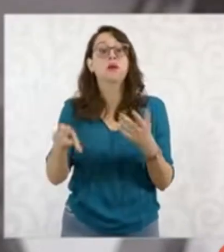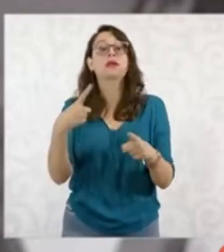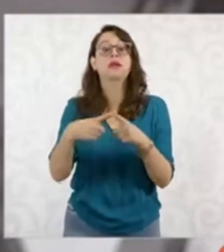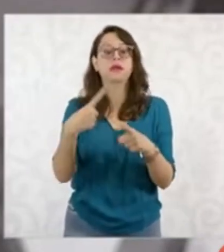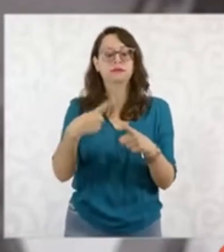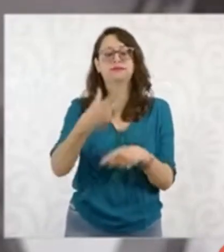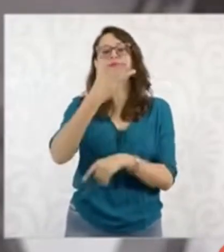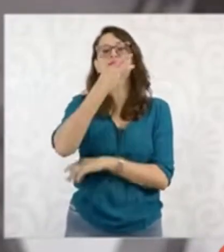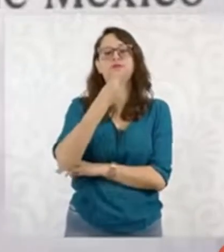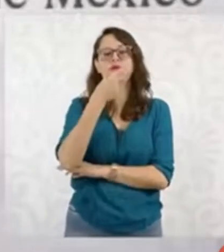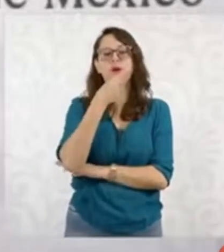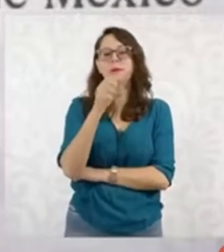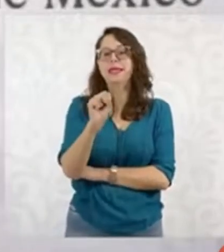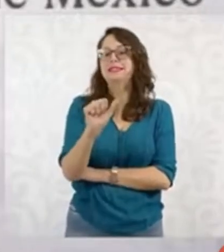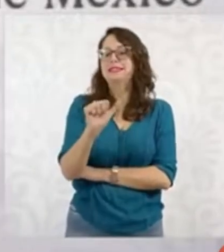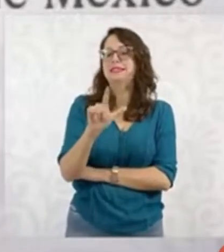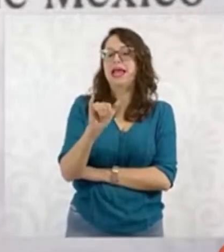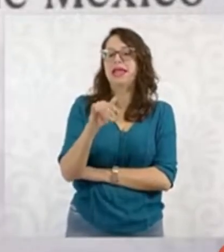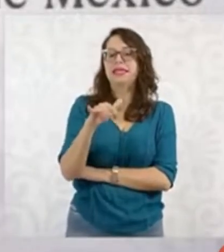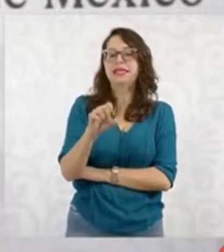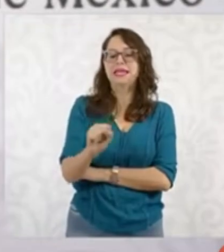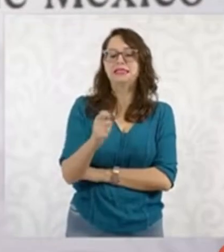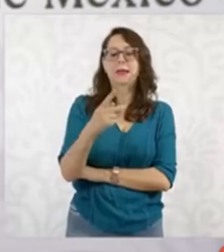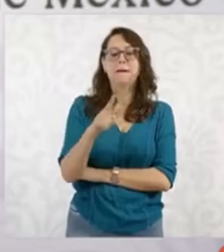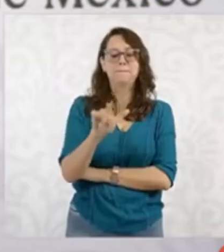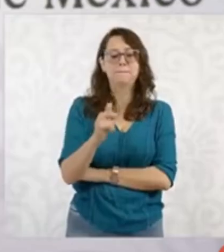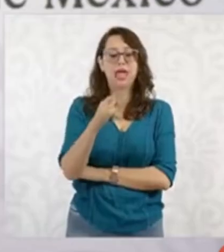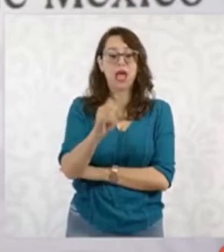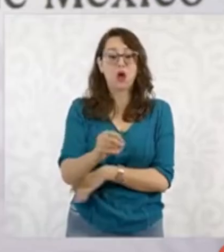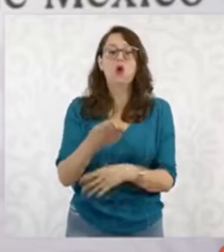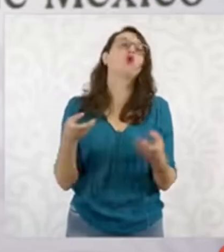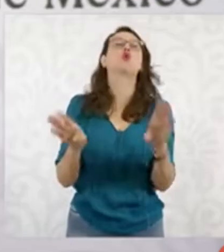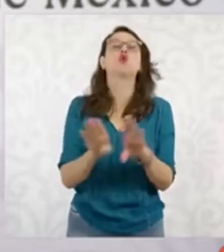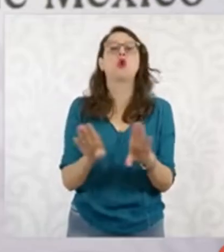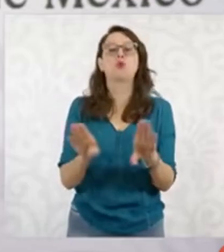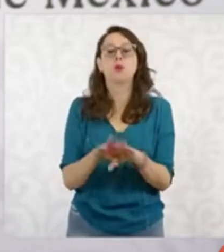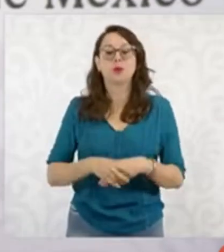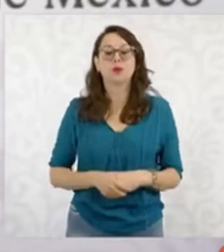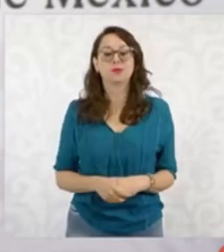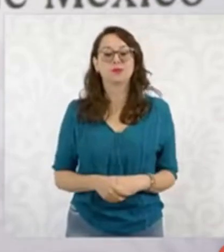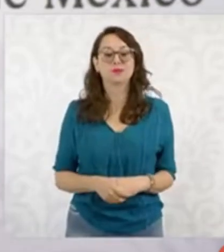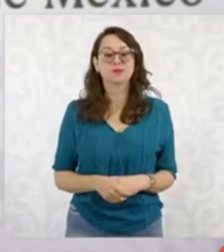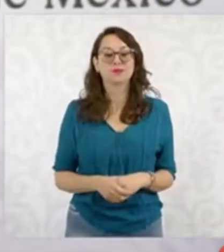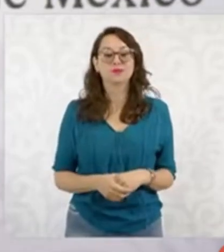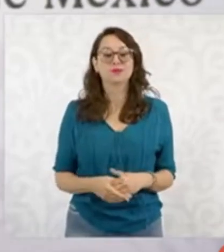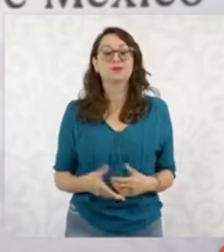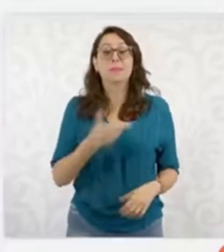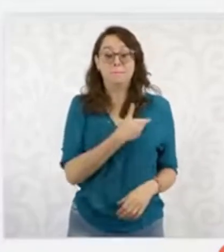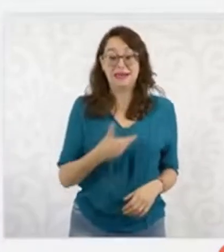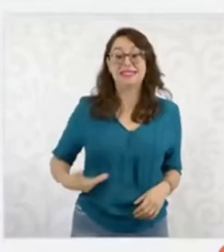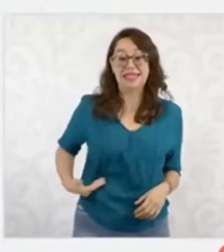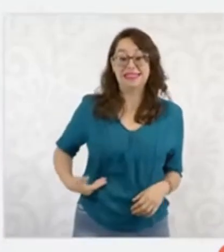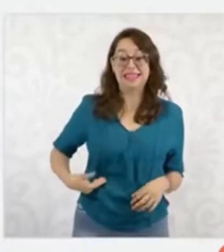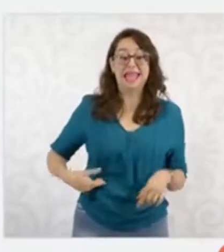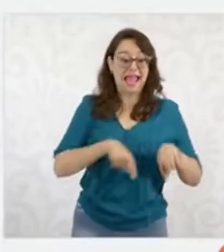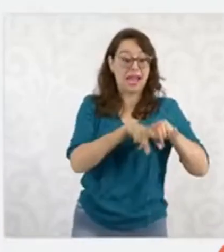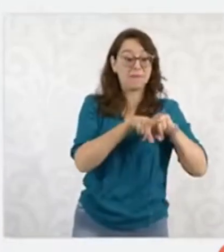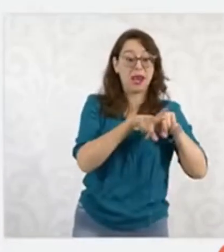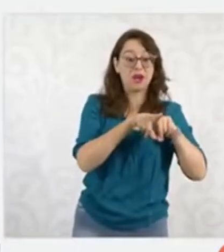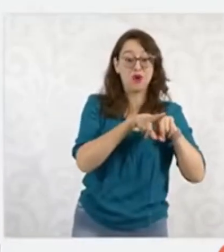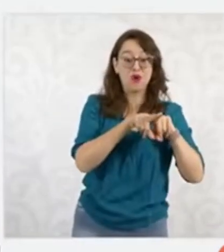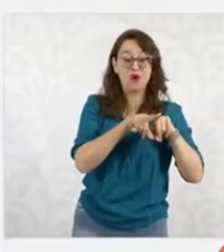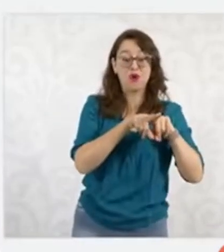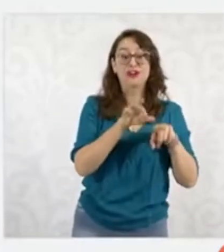Pliego. ¿Cómo la compra? Con un préstamo que le da el hermano del presidente,